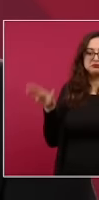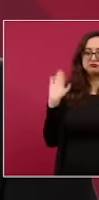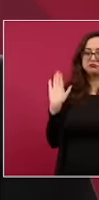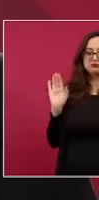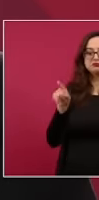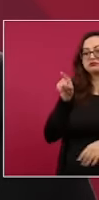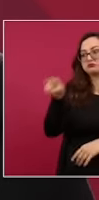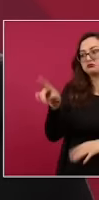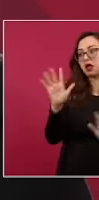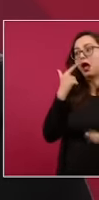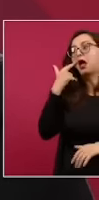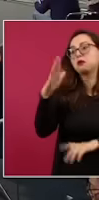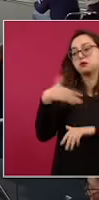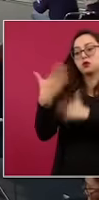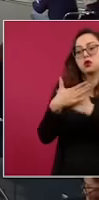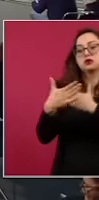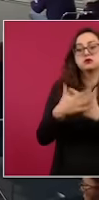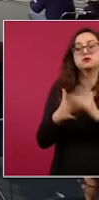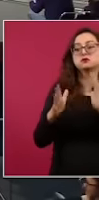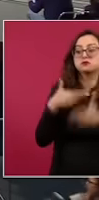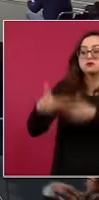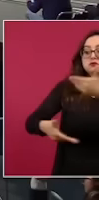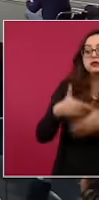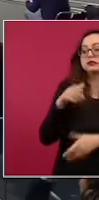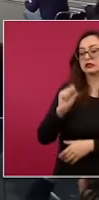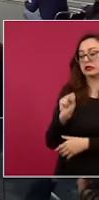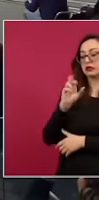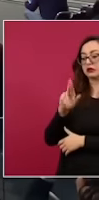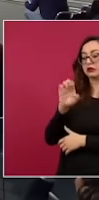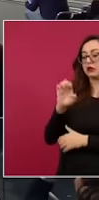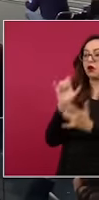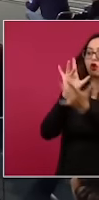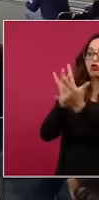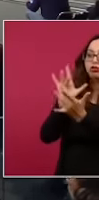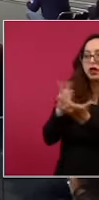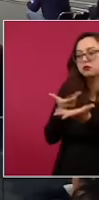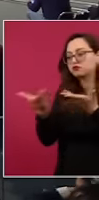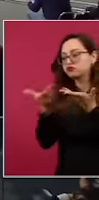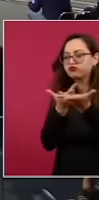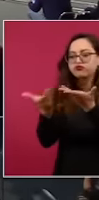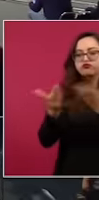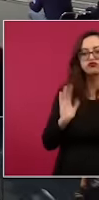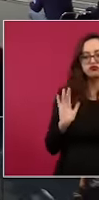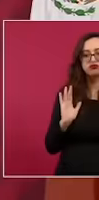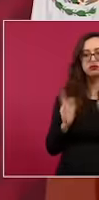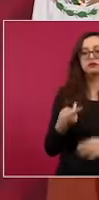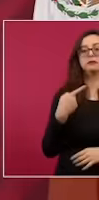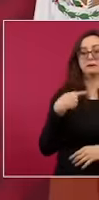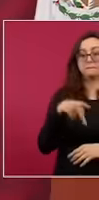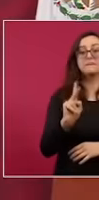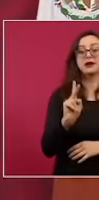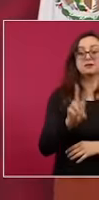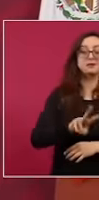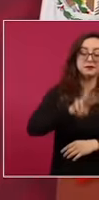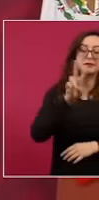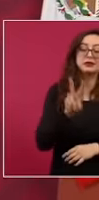la Secretaría de Relaciones Exteriores, pero sí es importante